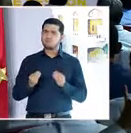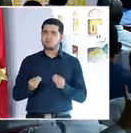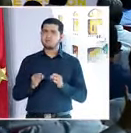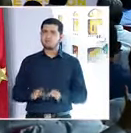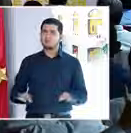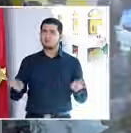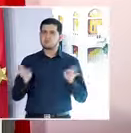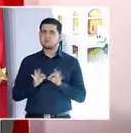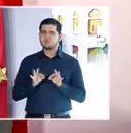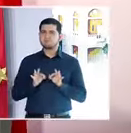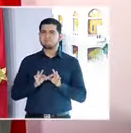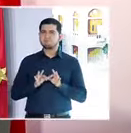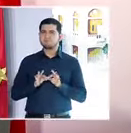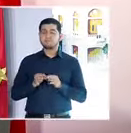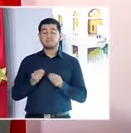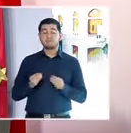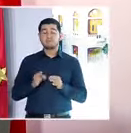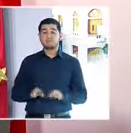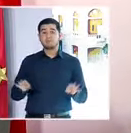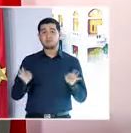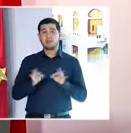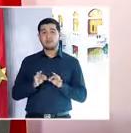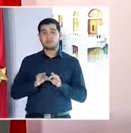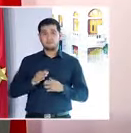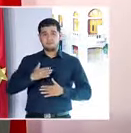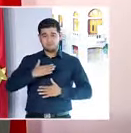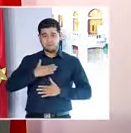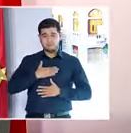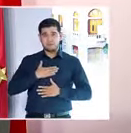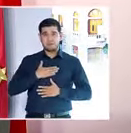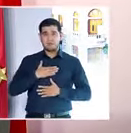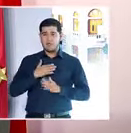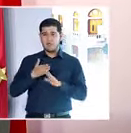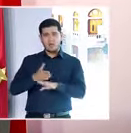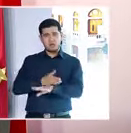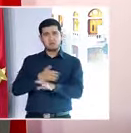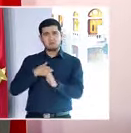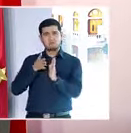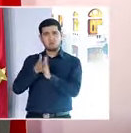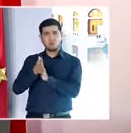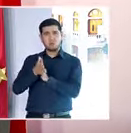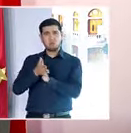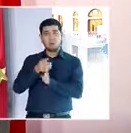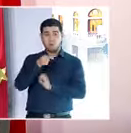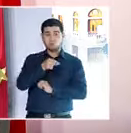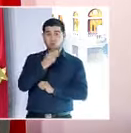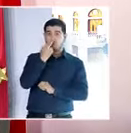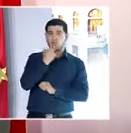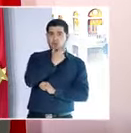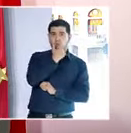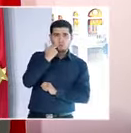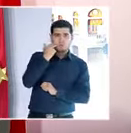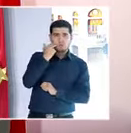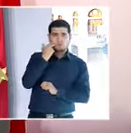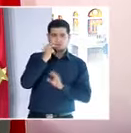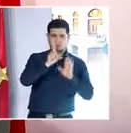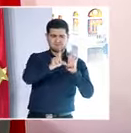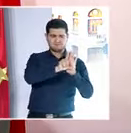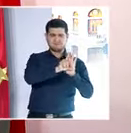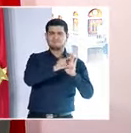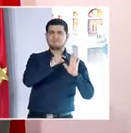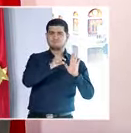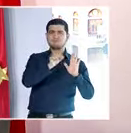administración, que además, como lo decía yo, de ser un compromiso legal e institucional, lo hacemos